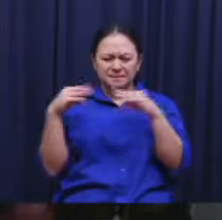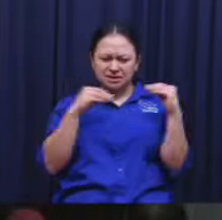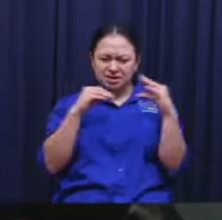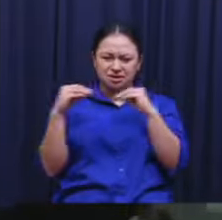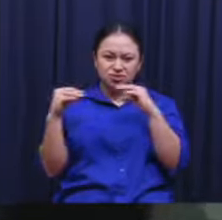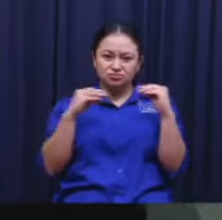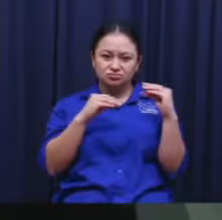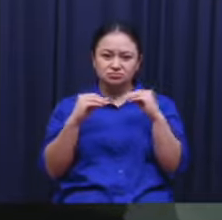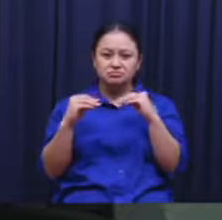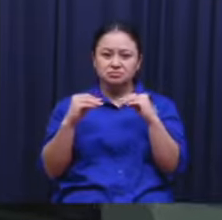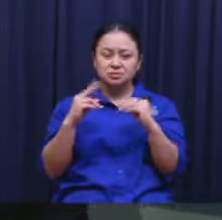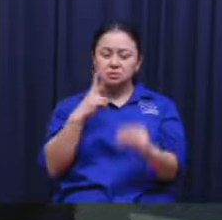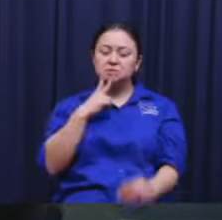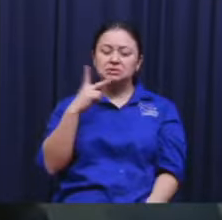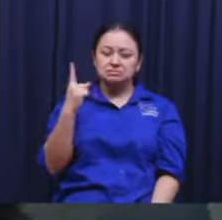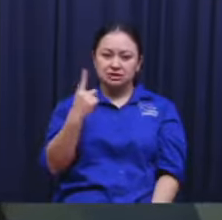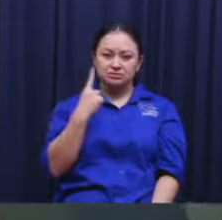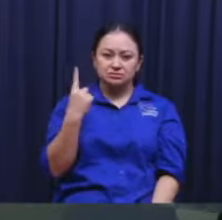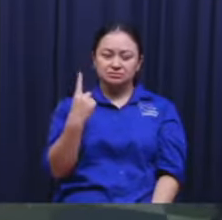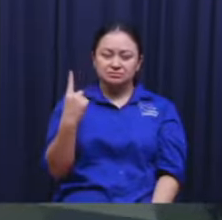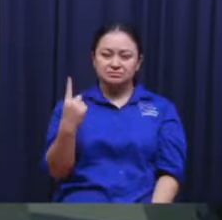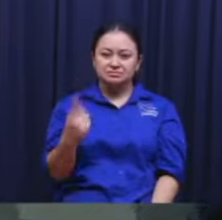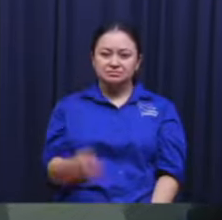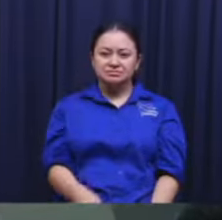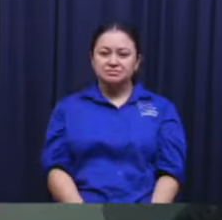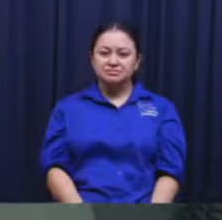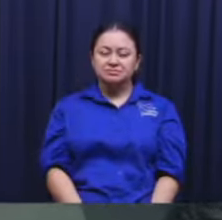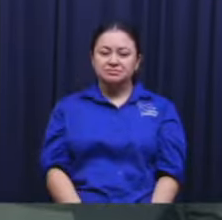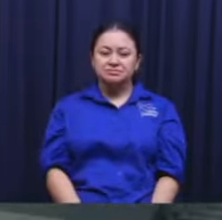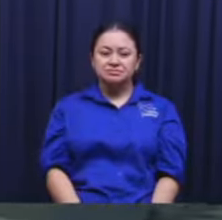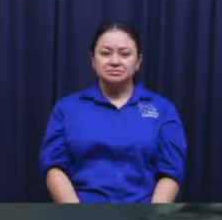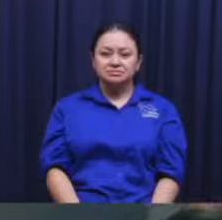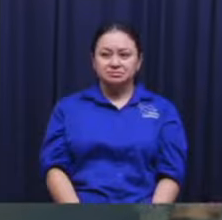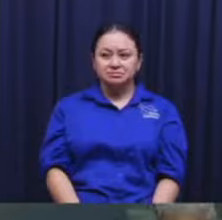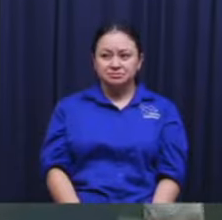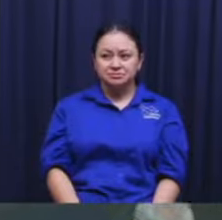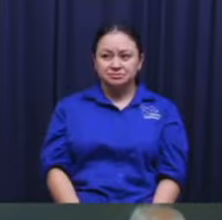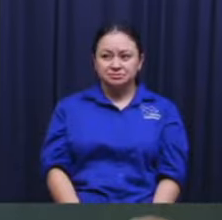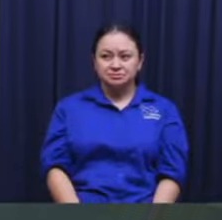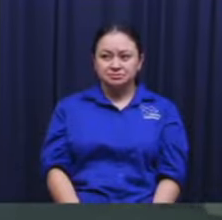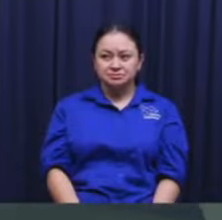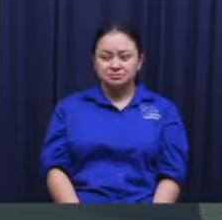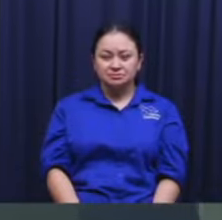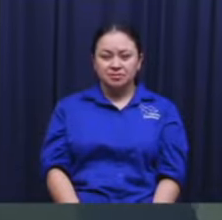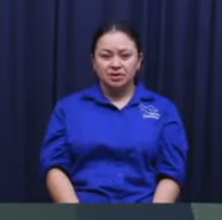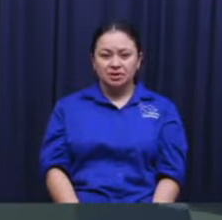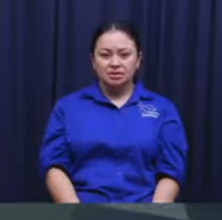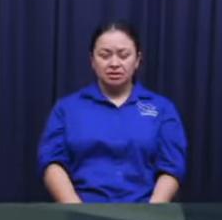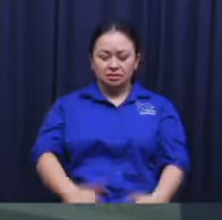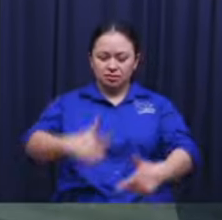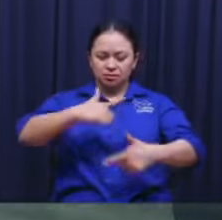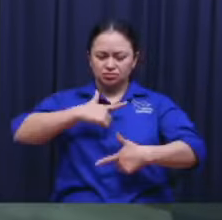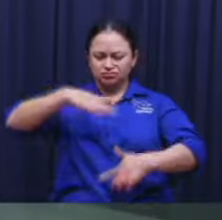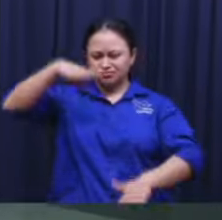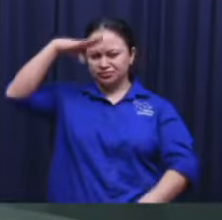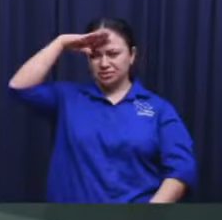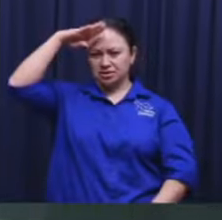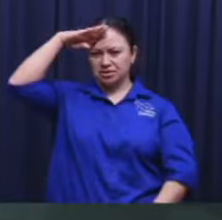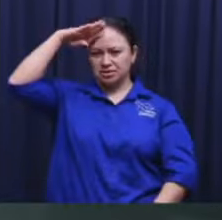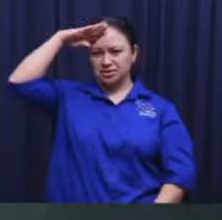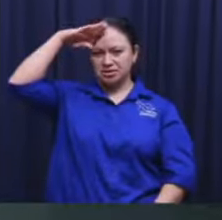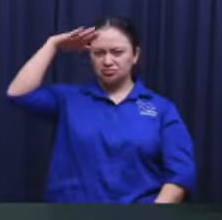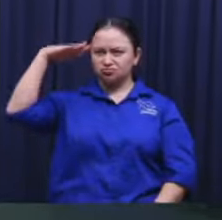que ya está jubilado, pero llegó a ser un militar de una jerarquía